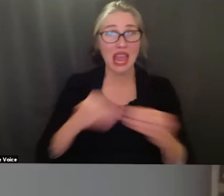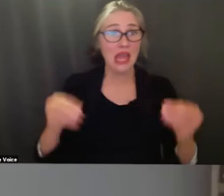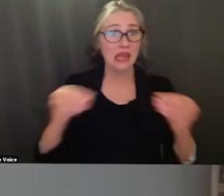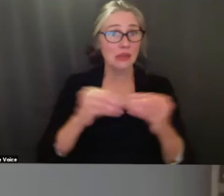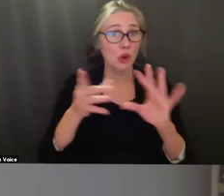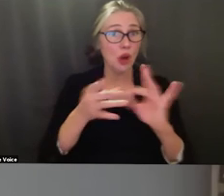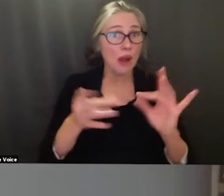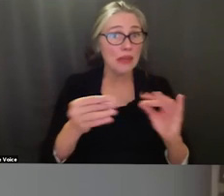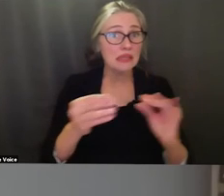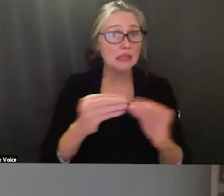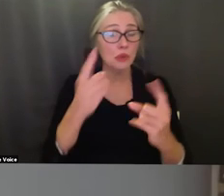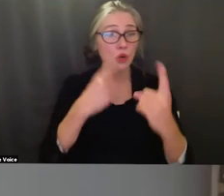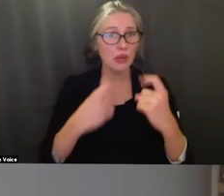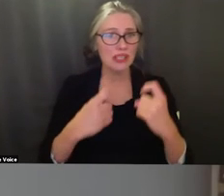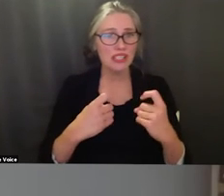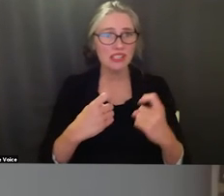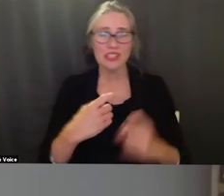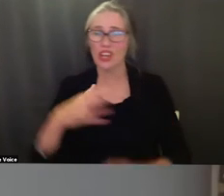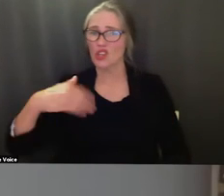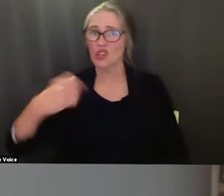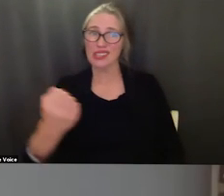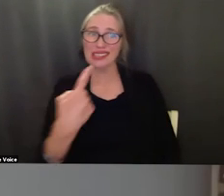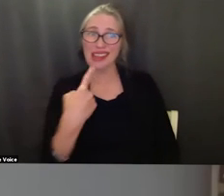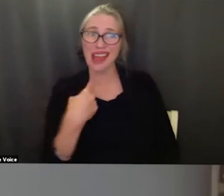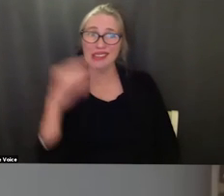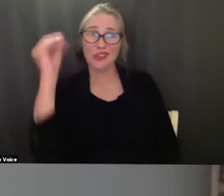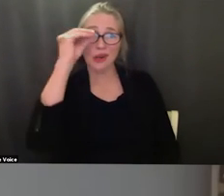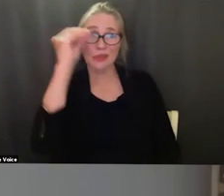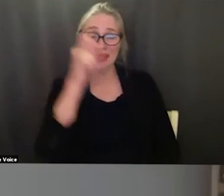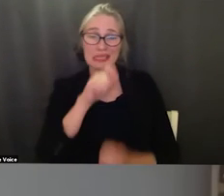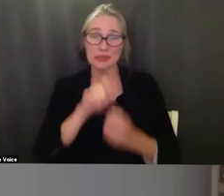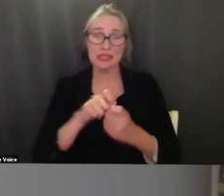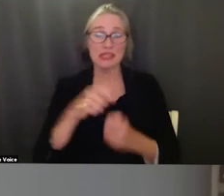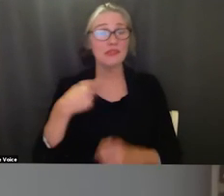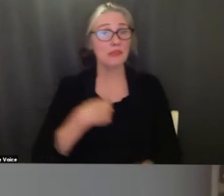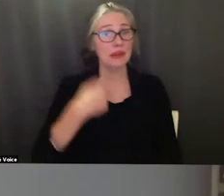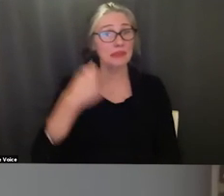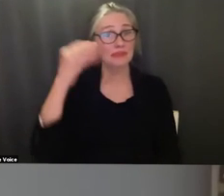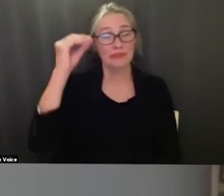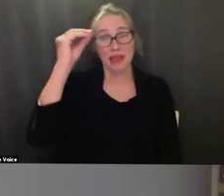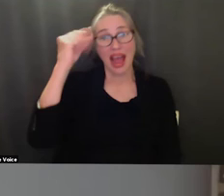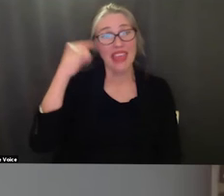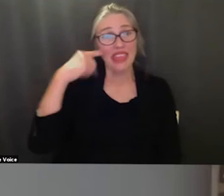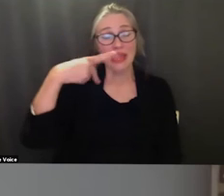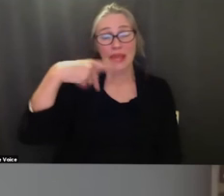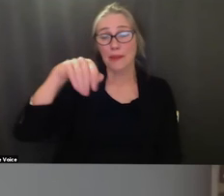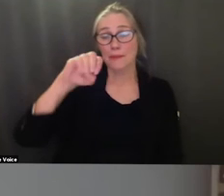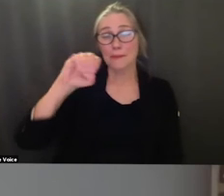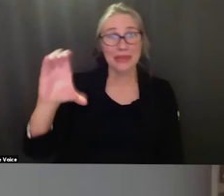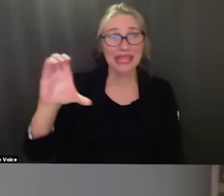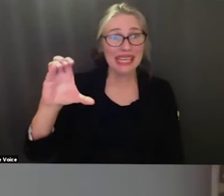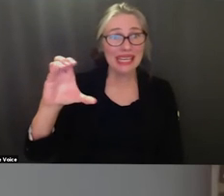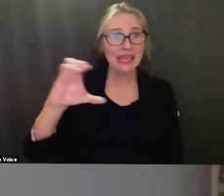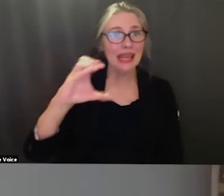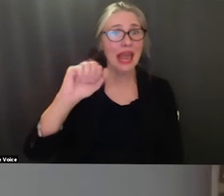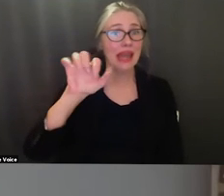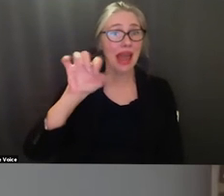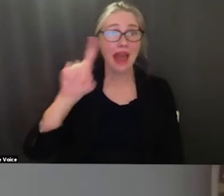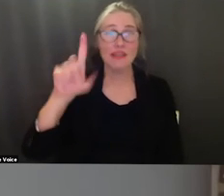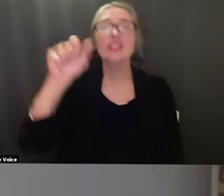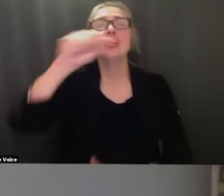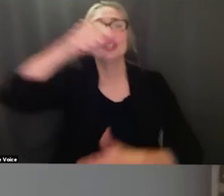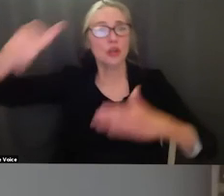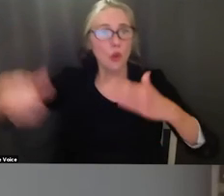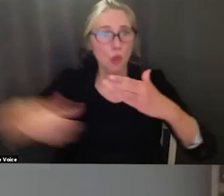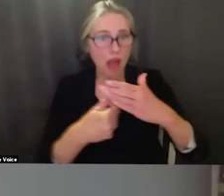No nos pidieron nuestra opinión específicamente, pero yo creo que PIC y AVID definitivamente pueden estar en la meta